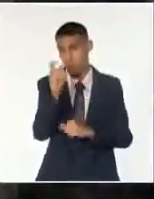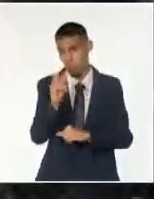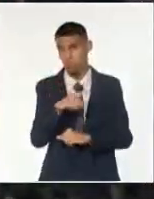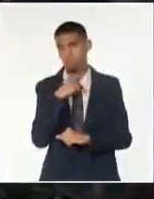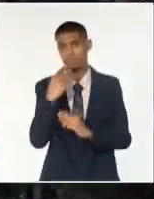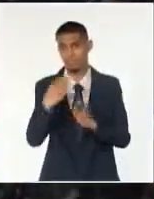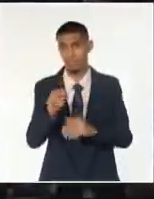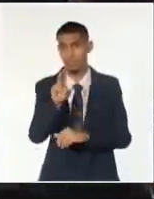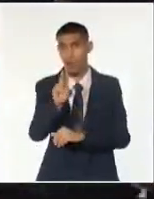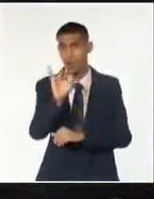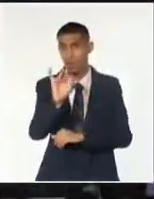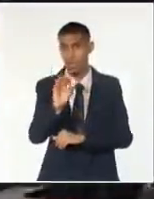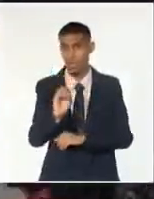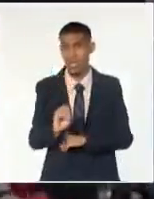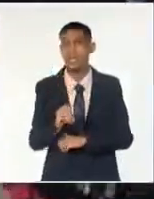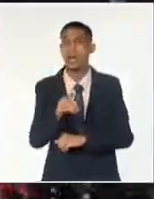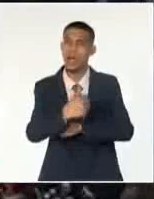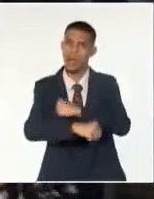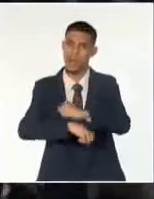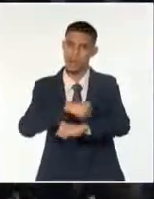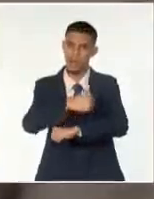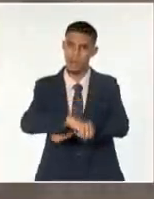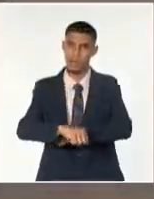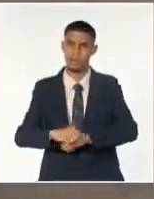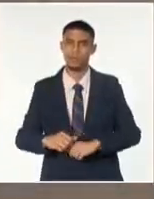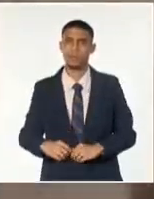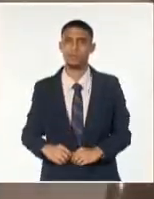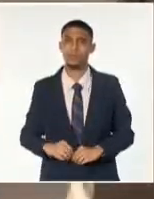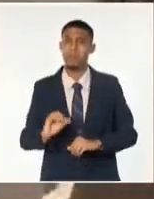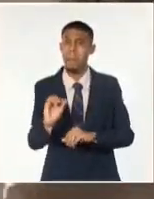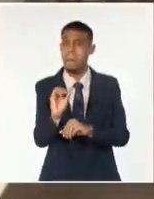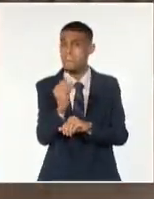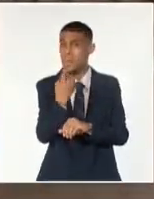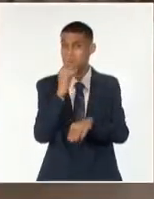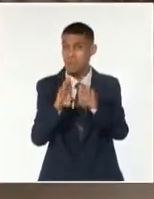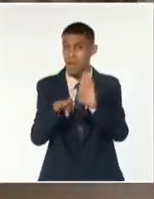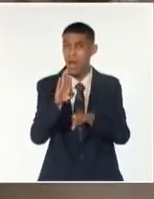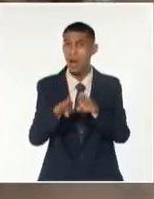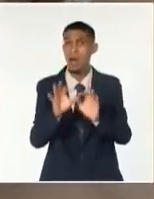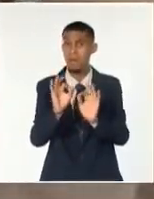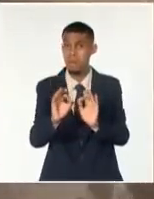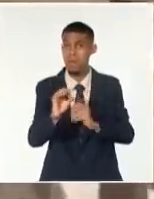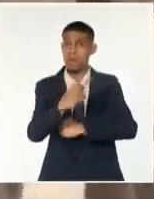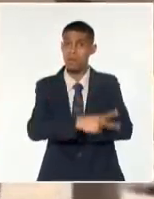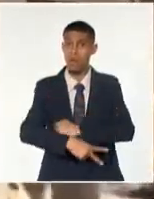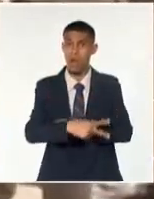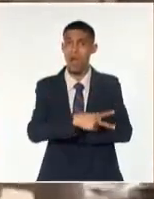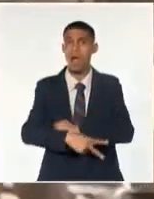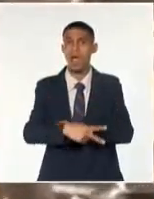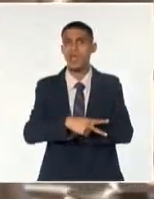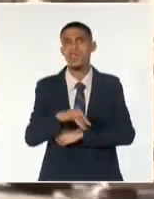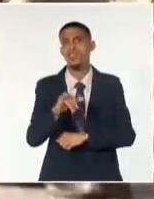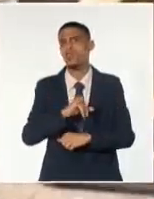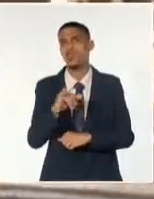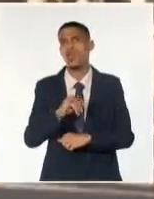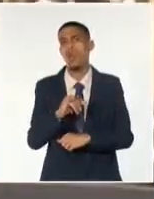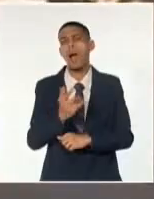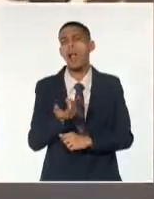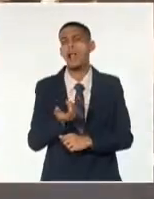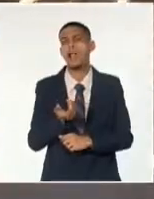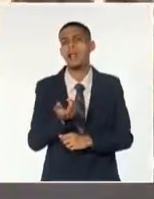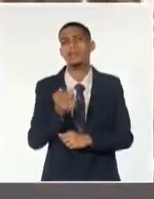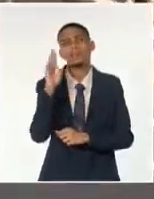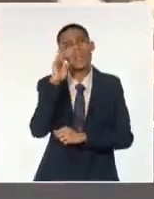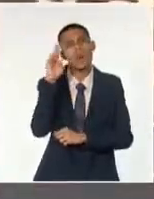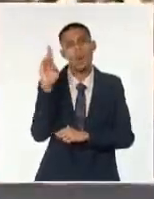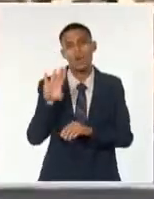270 resultaron heridos. Por primera vez, Siria declara luto por las víctimas del atentado, considerado